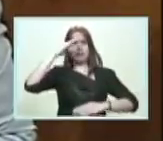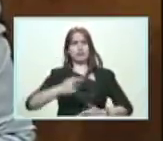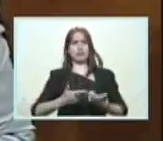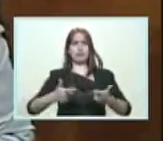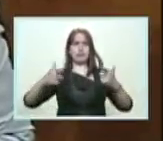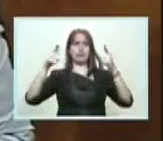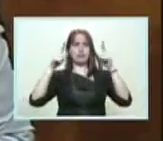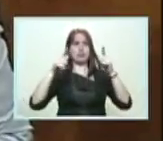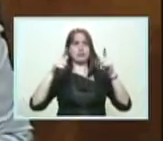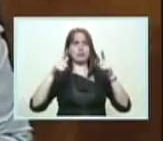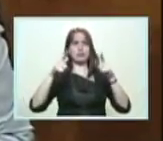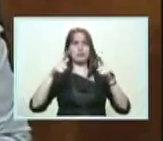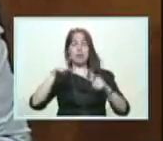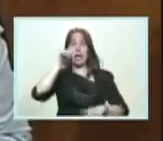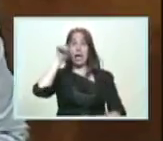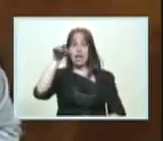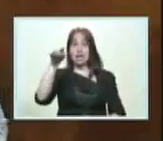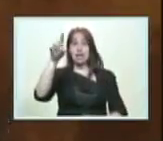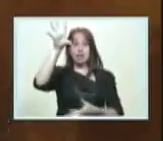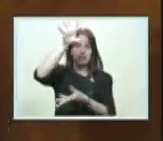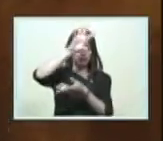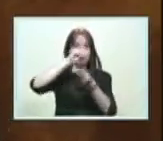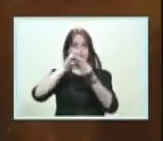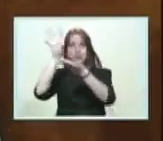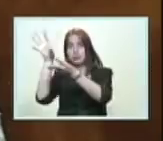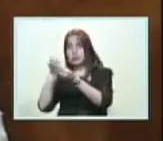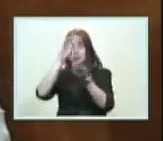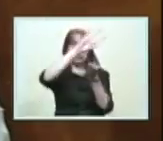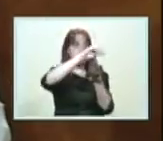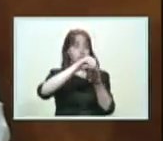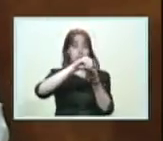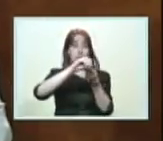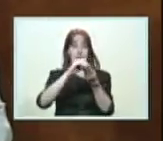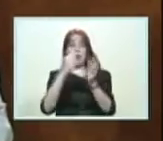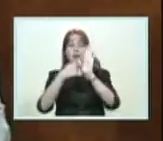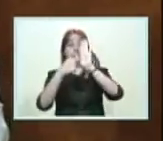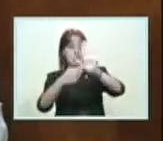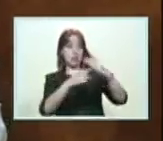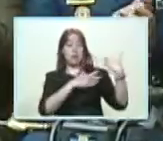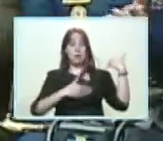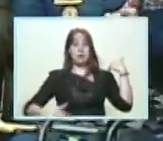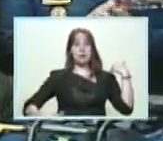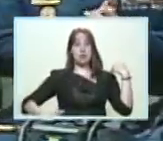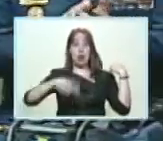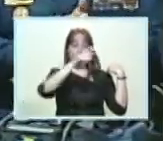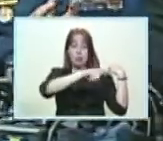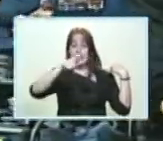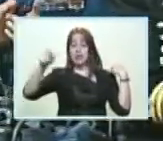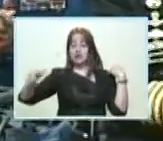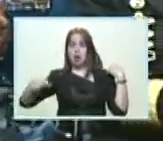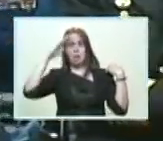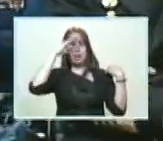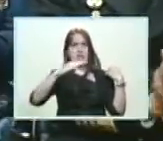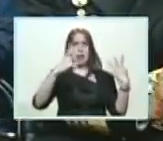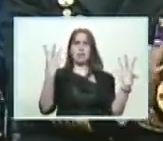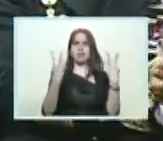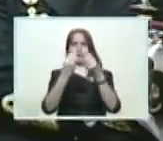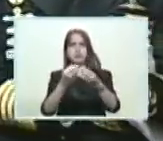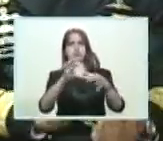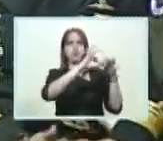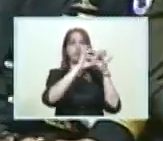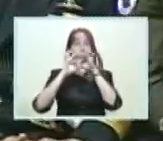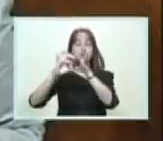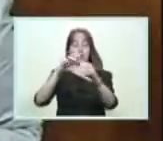libertador. Y allí se resume, distinguido presidente, la unión cívico-militar, pilares de